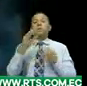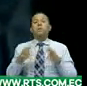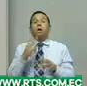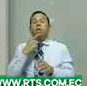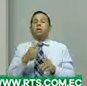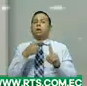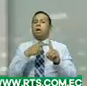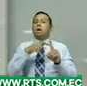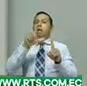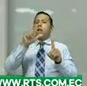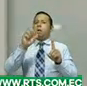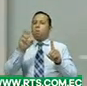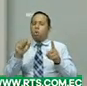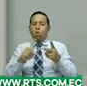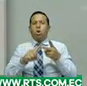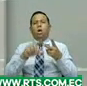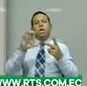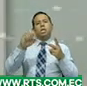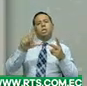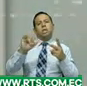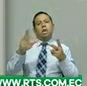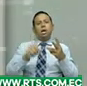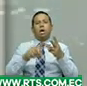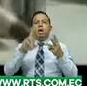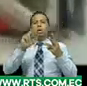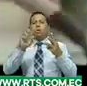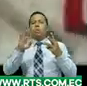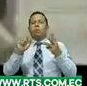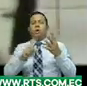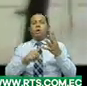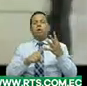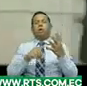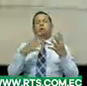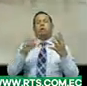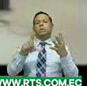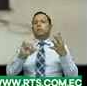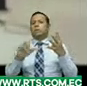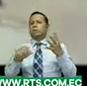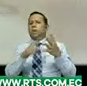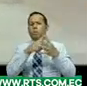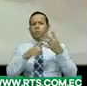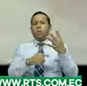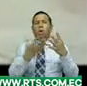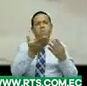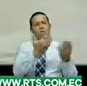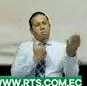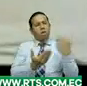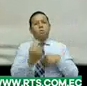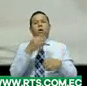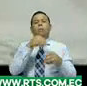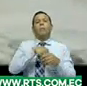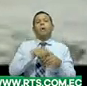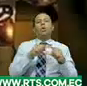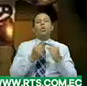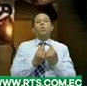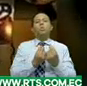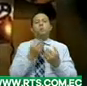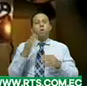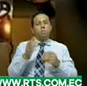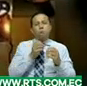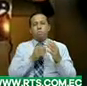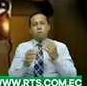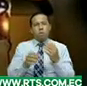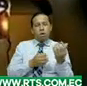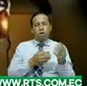Willy Colón, Celia Cruz y Rubén Blades. A quienes no solo les dio la oportunidad de pertenecer a su orquesta, la Fania All